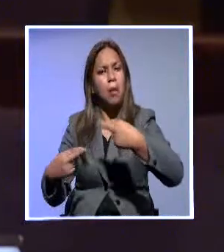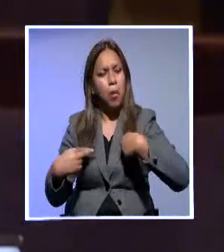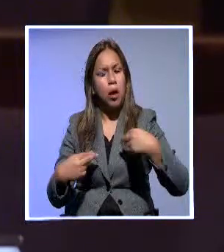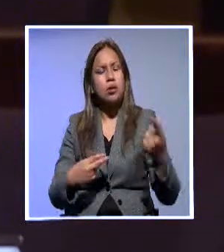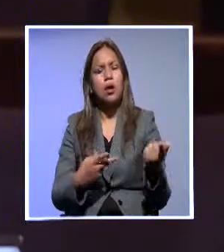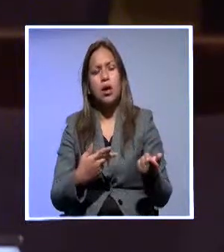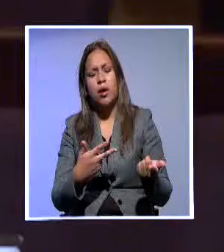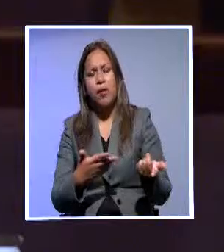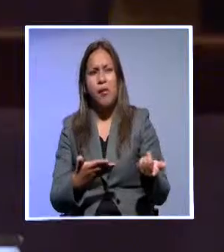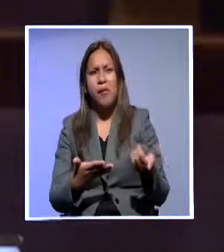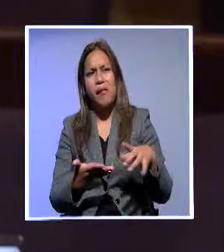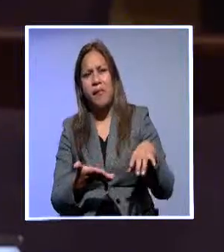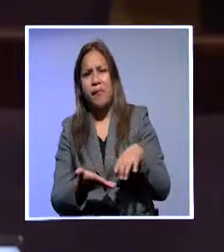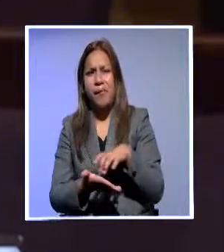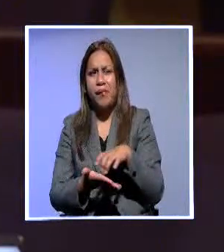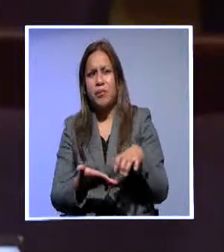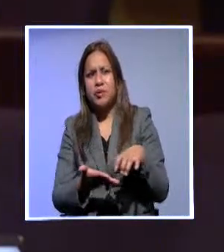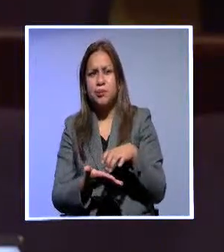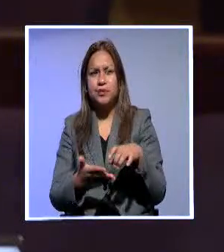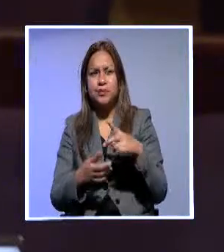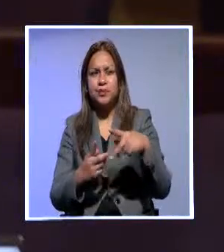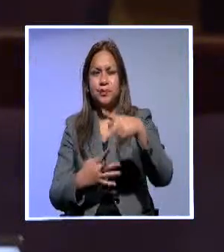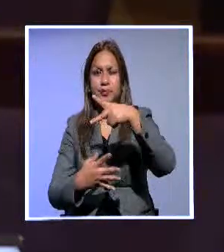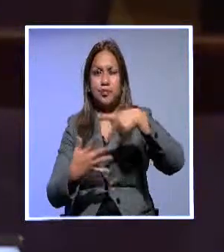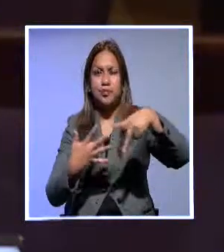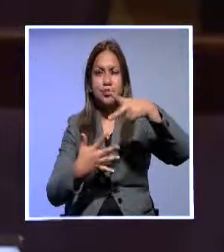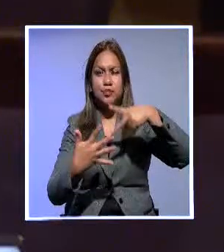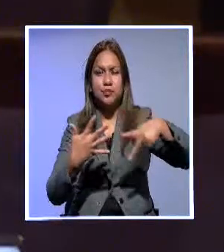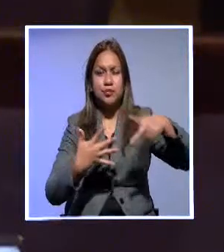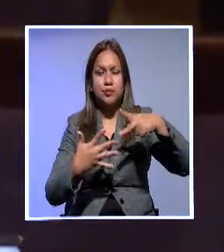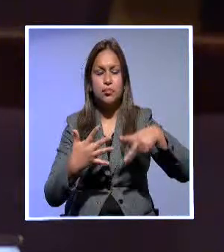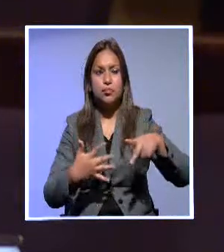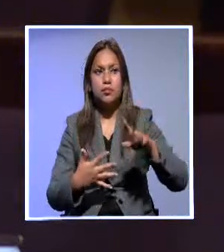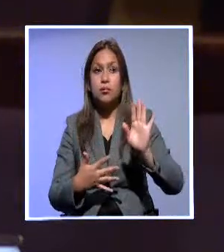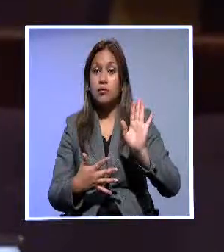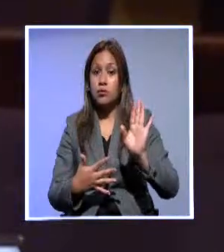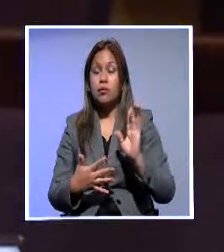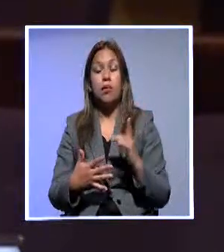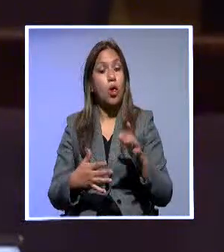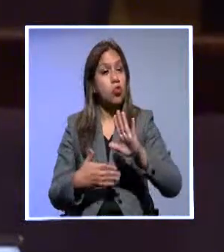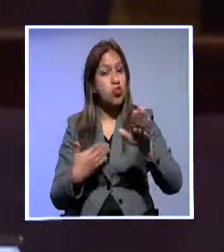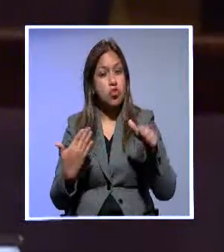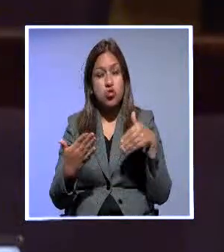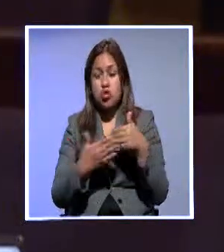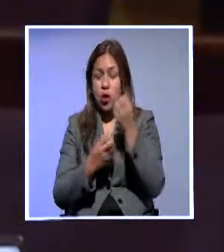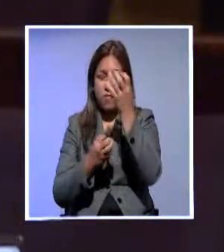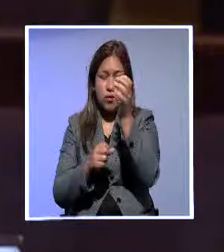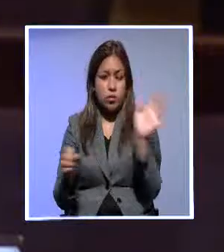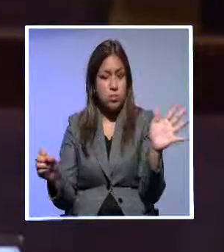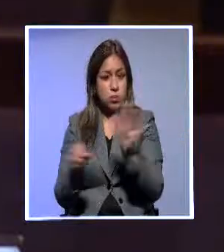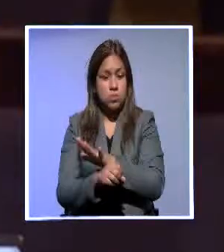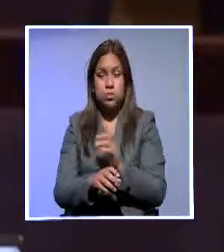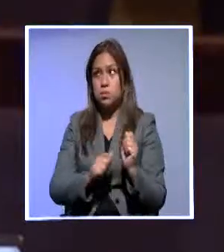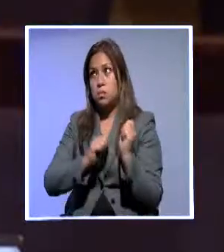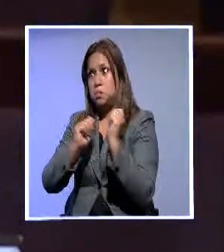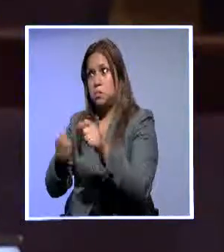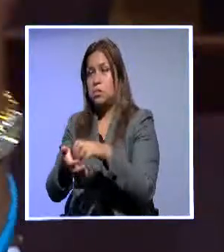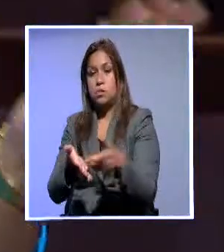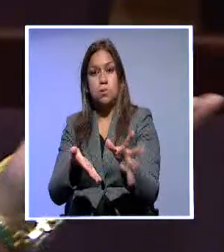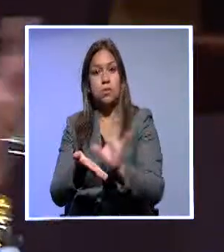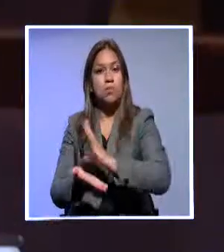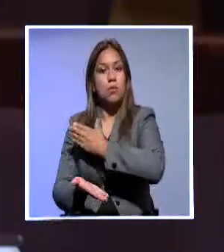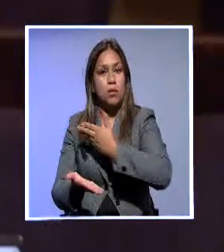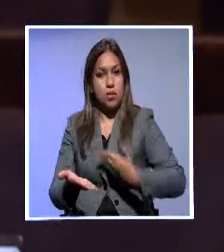y se ha remitido toda esta información a la presidenta de la asamblea y a partir de eso el carl resuelve